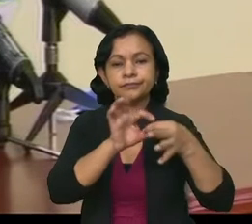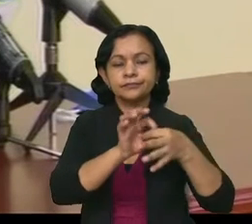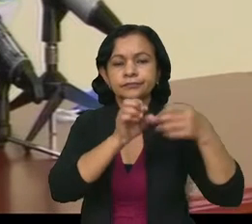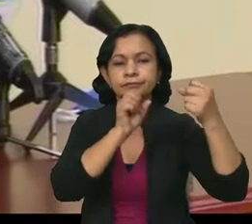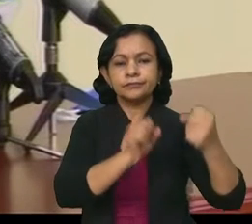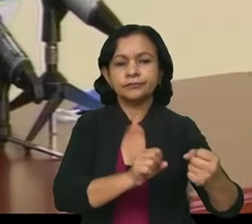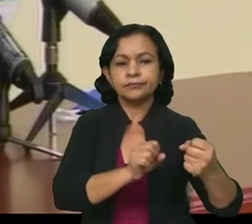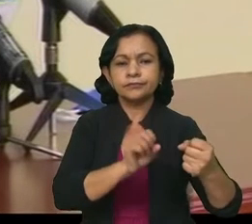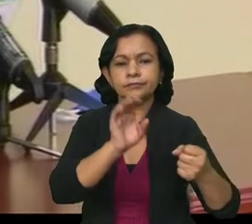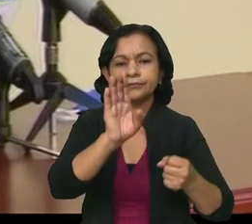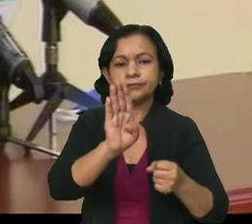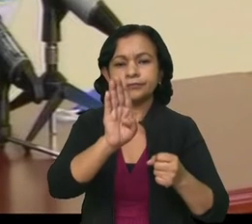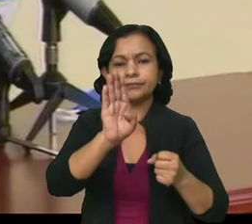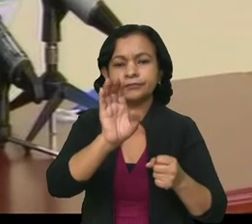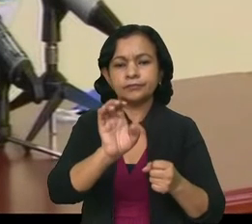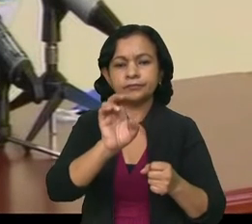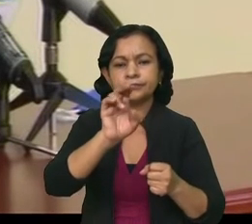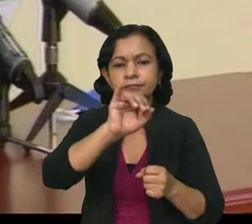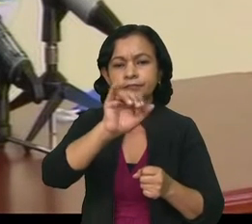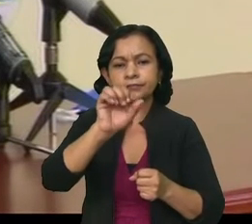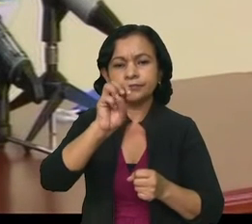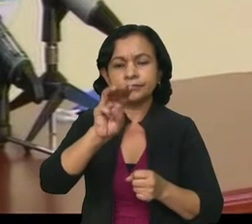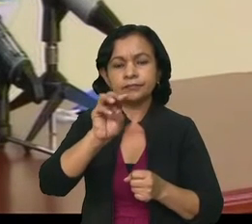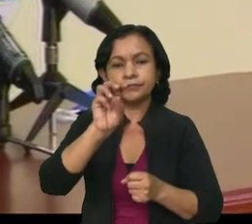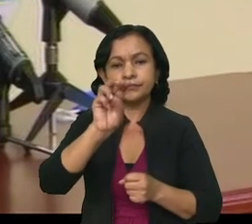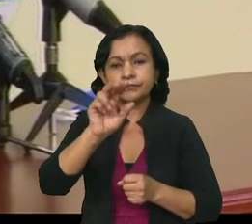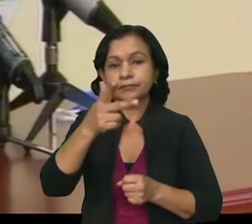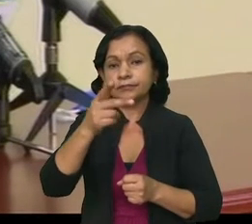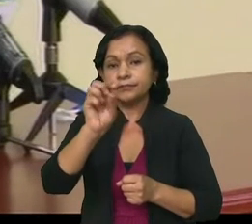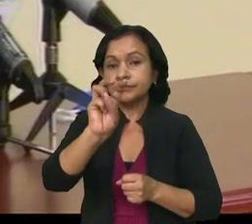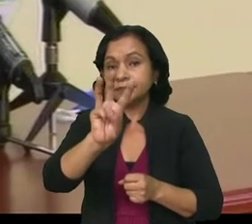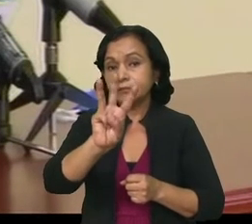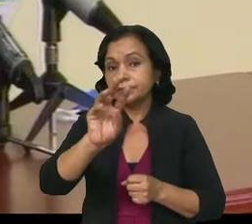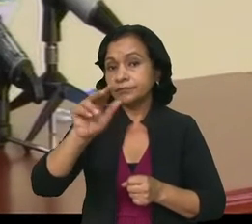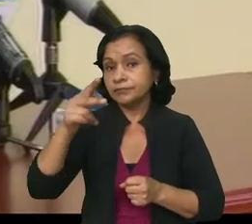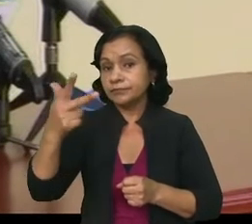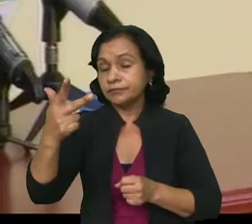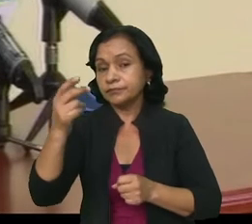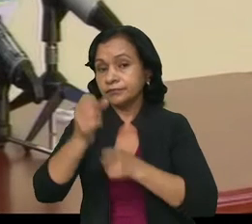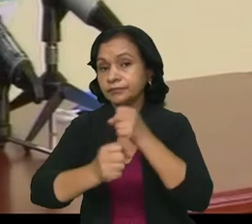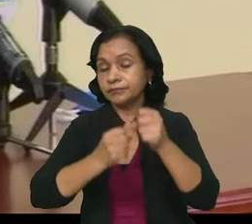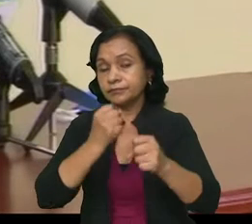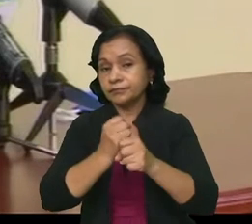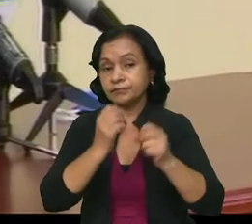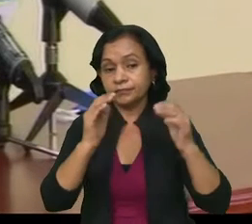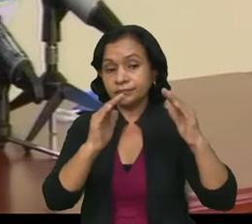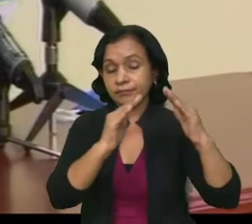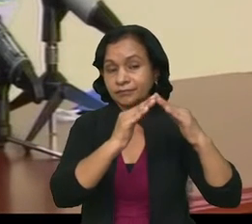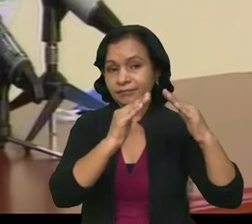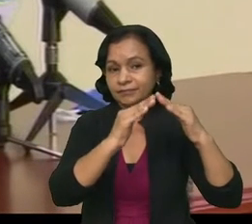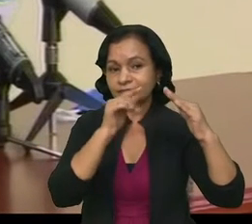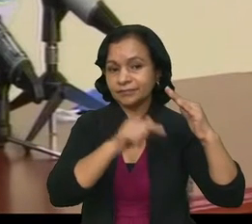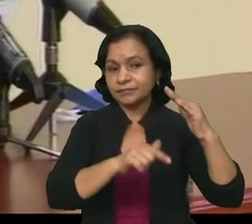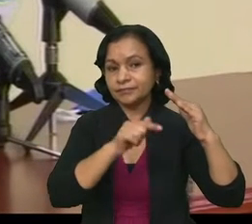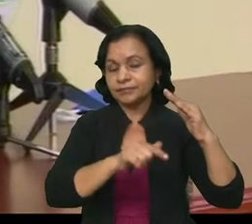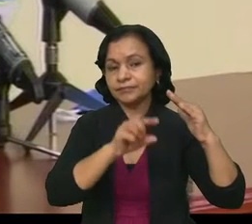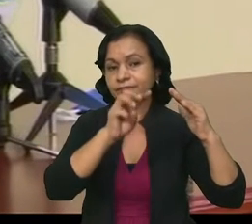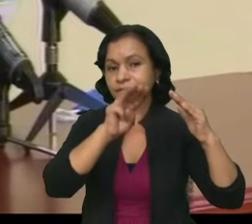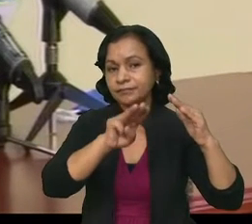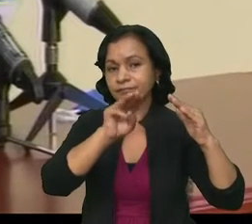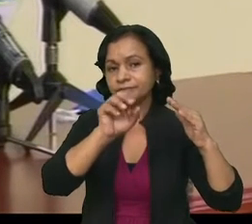ciudadano Benjamín Cantarero López, de 38 años, en vivienda ubicada en Comarca El Bálsamo, municipio